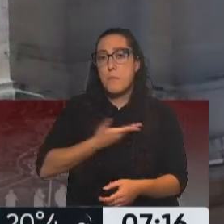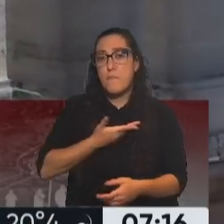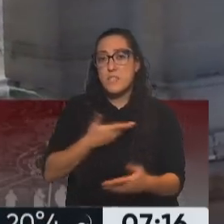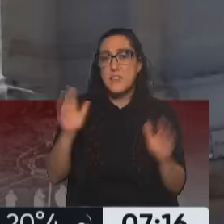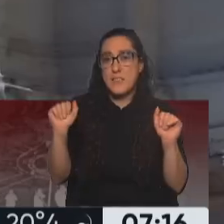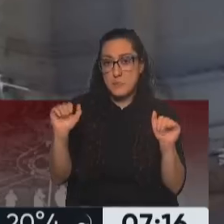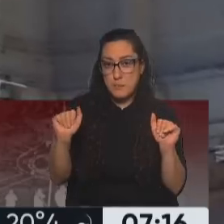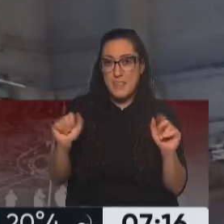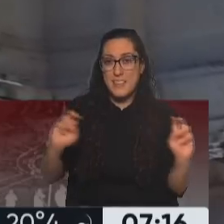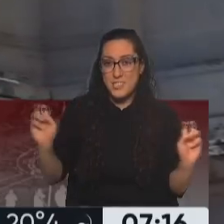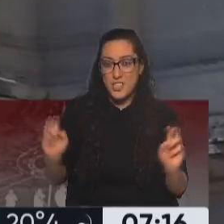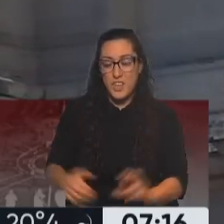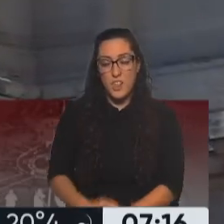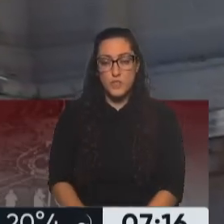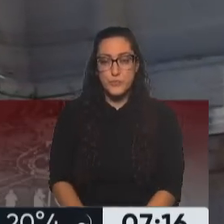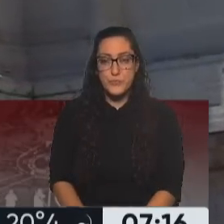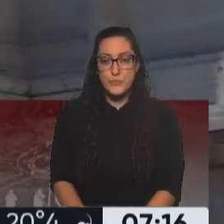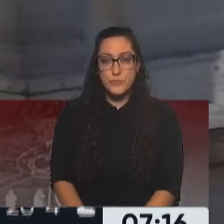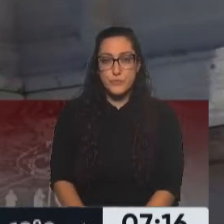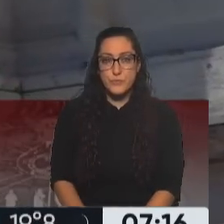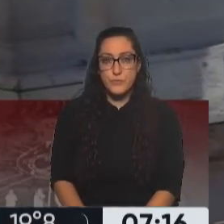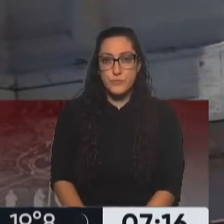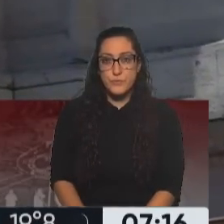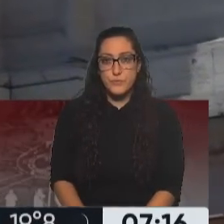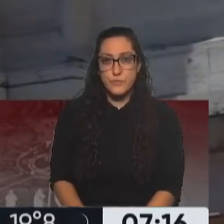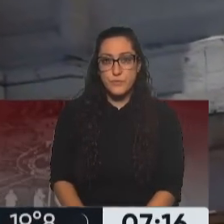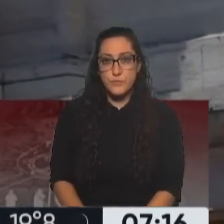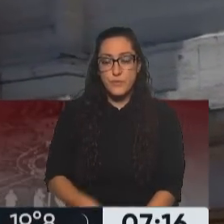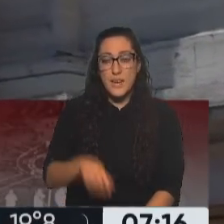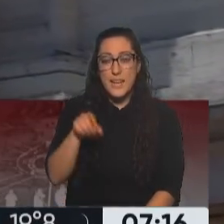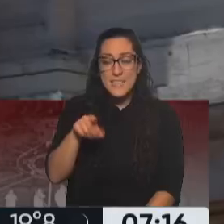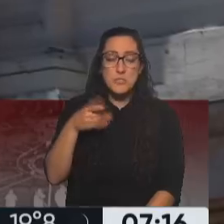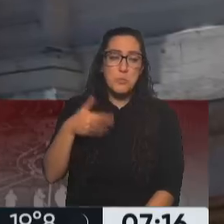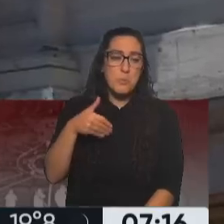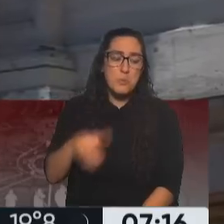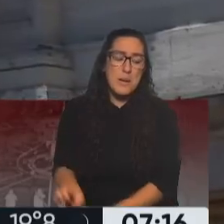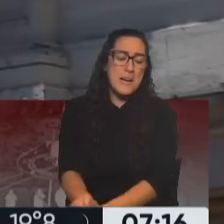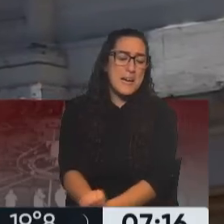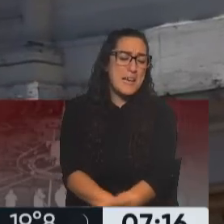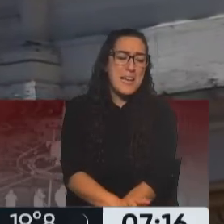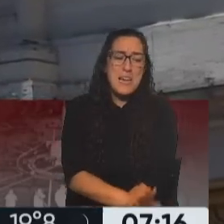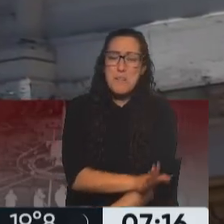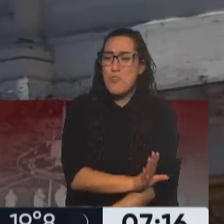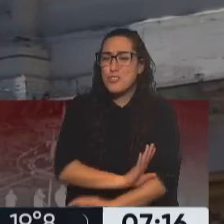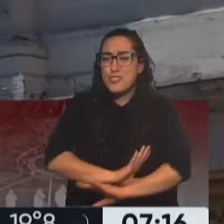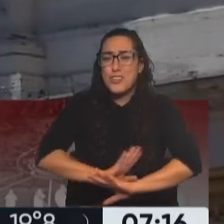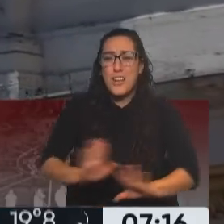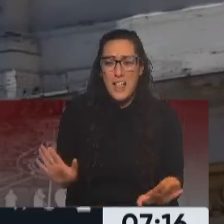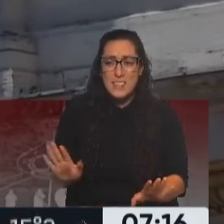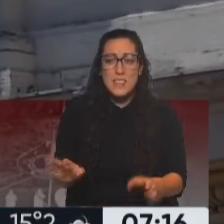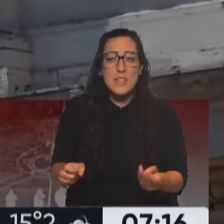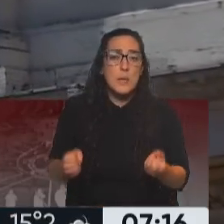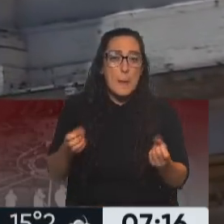Y entonces esto va a ser algo recontra súper emocionante, porque la gente